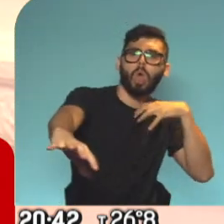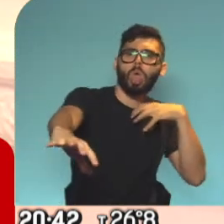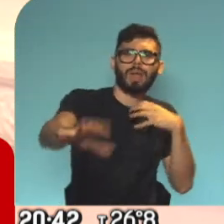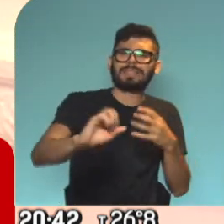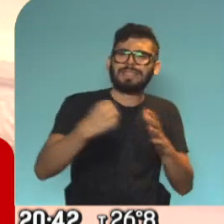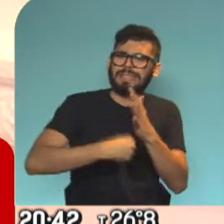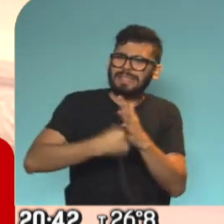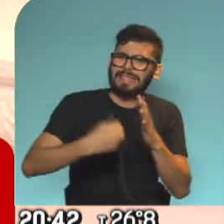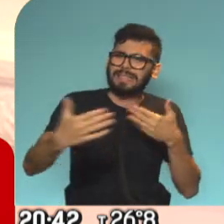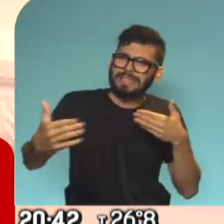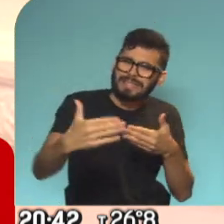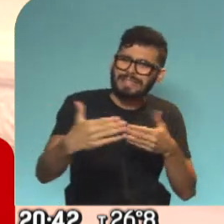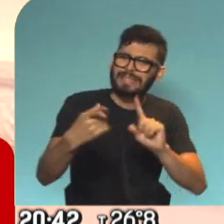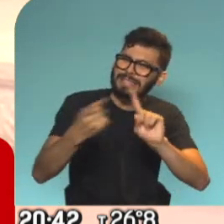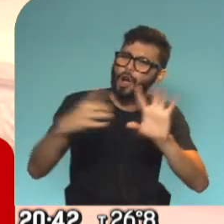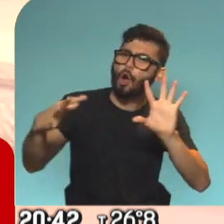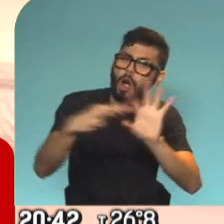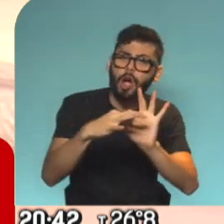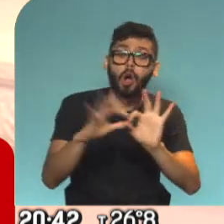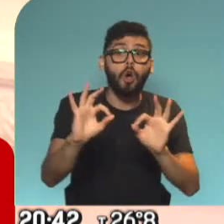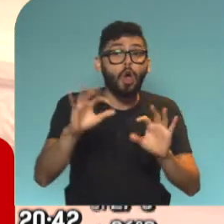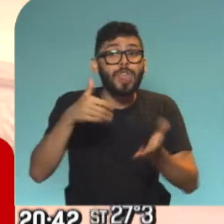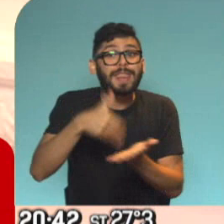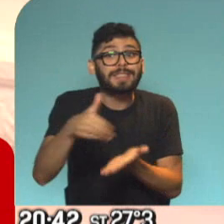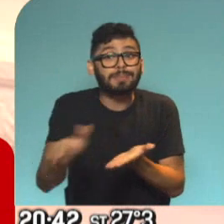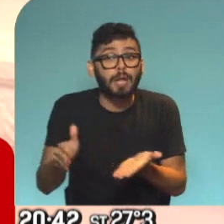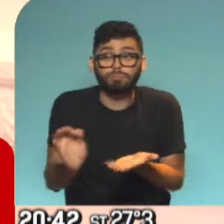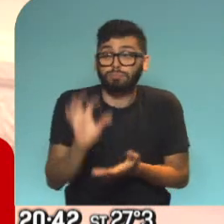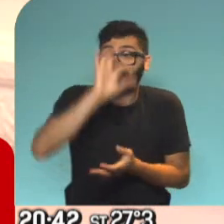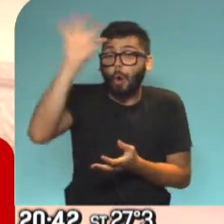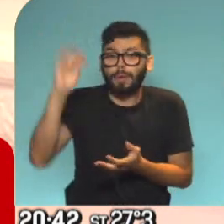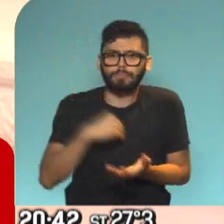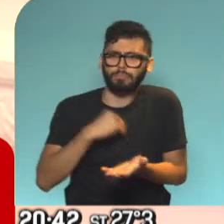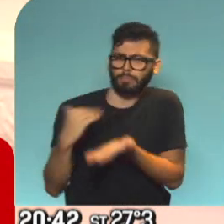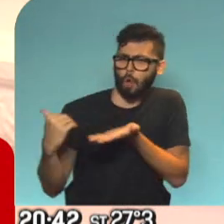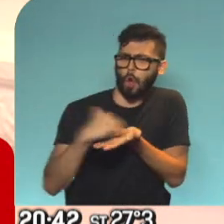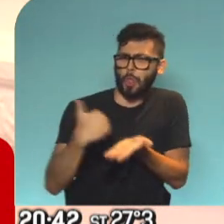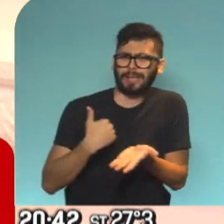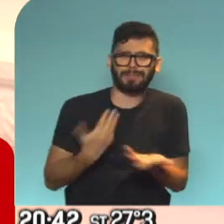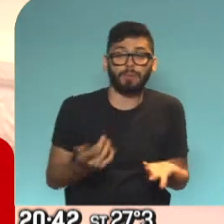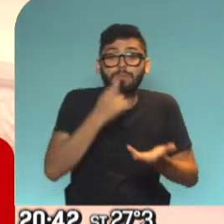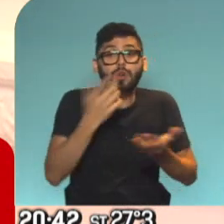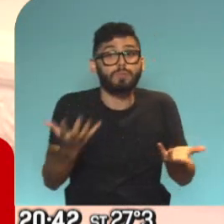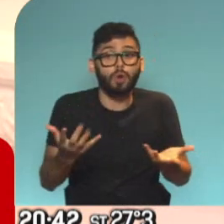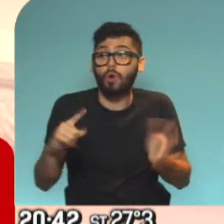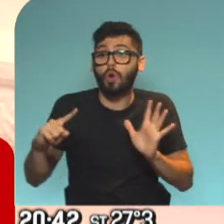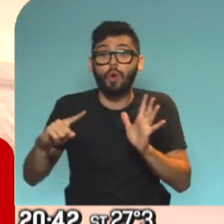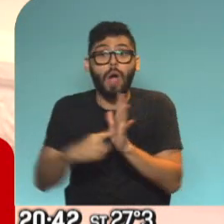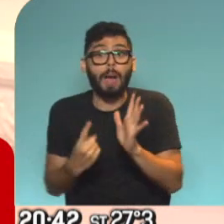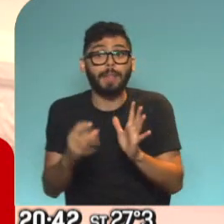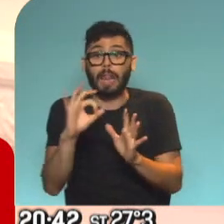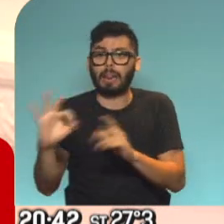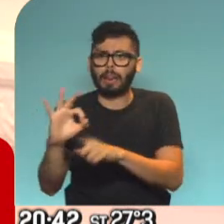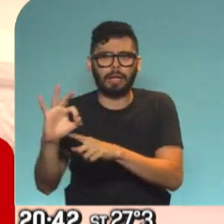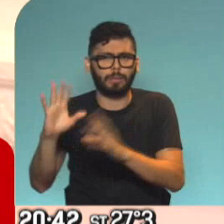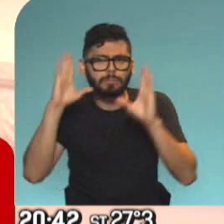la discriminación que muchas de esas provincias sienten con respecto, sobre todo, por ahí a la ciudad de Buenos Aires, ¿no? La